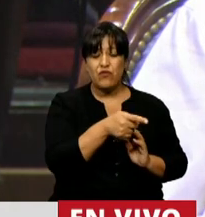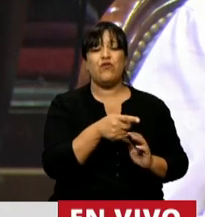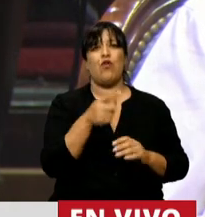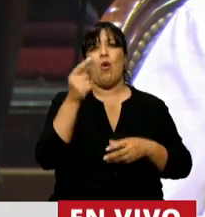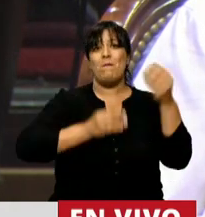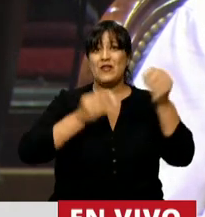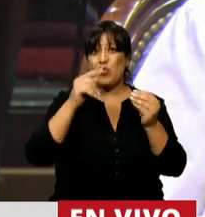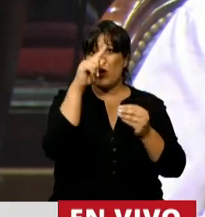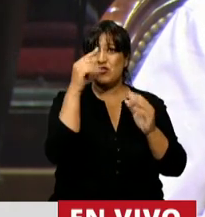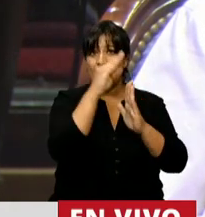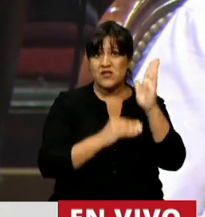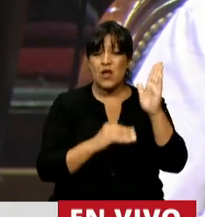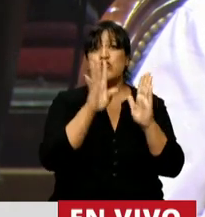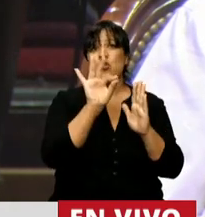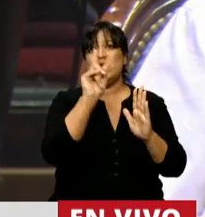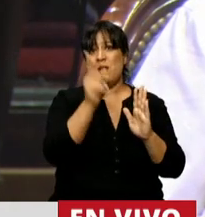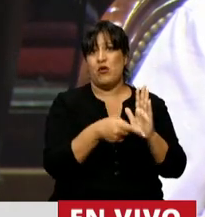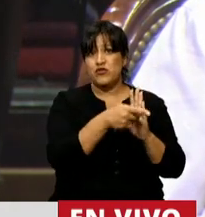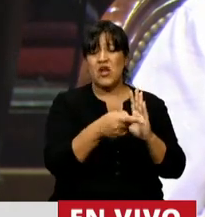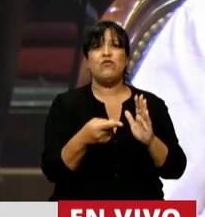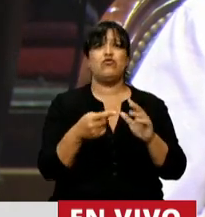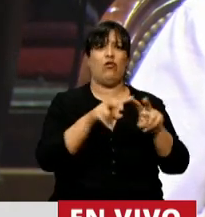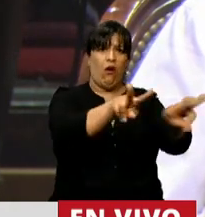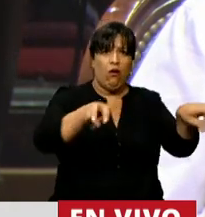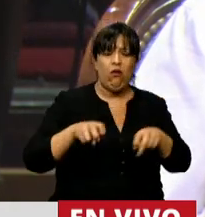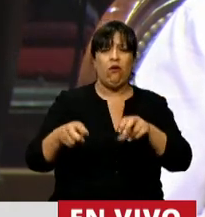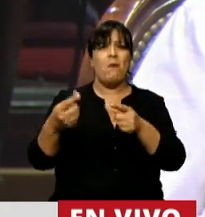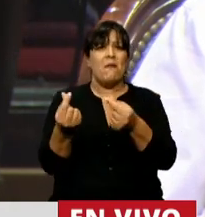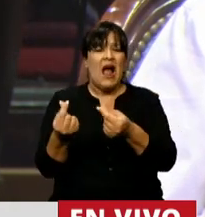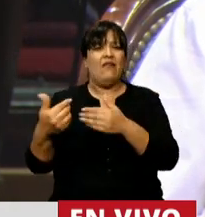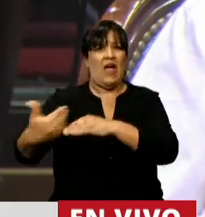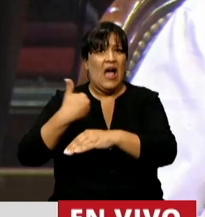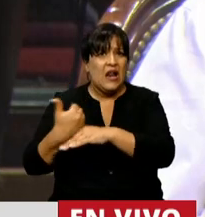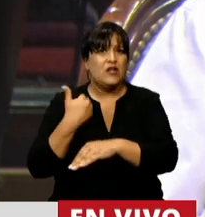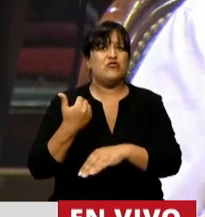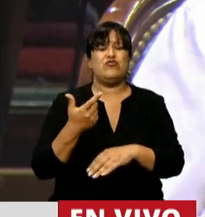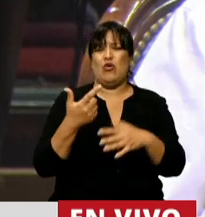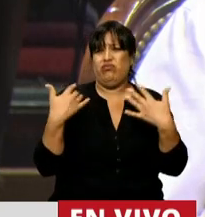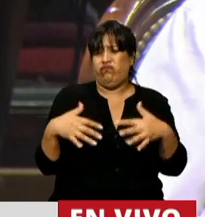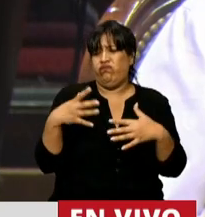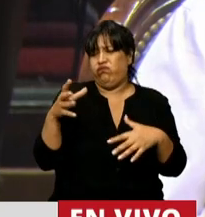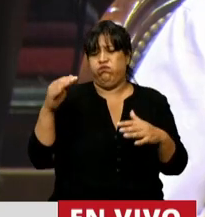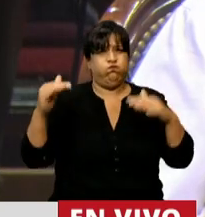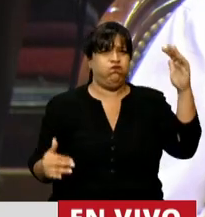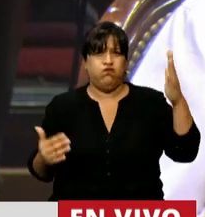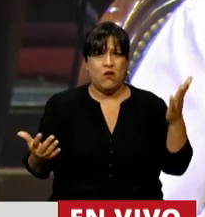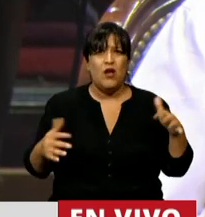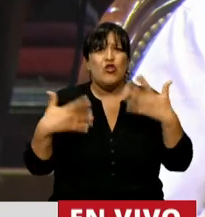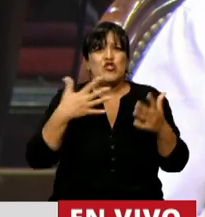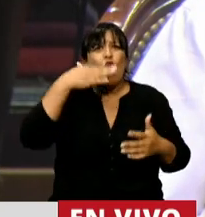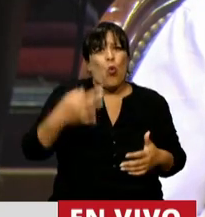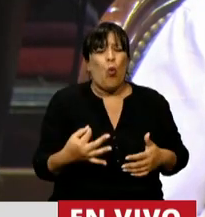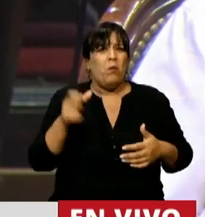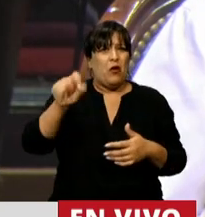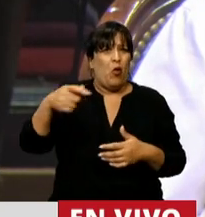Estado que tiene un déficit fiscal de 12 puntos del PBI. ¿A quién le van a decir a ustedes que le van a cumplir con